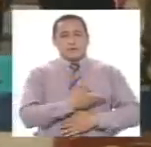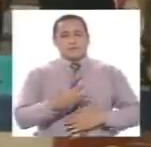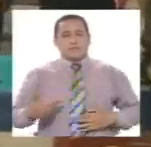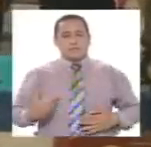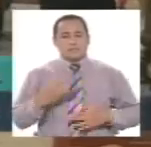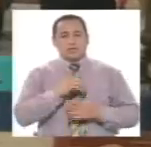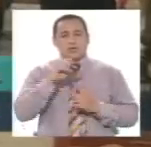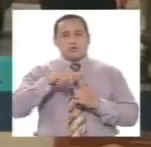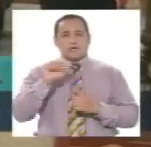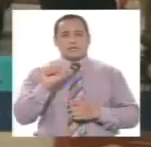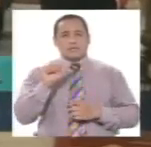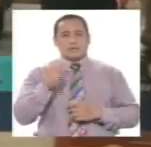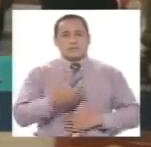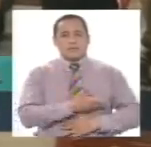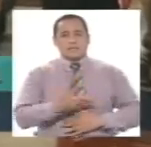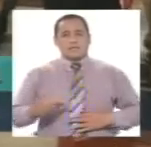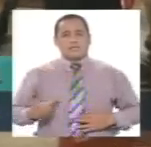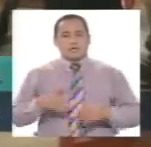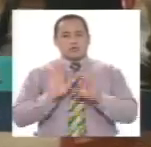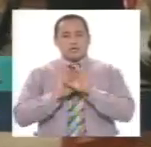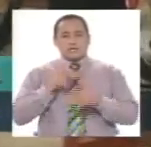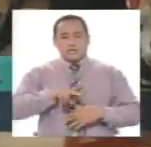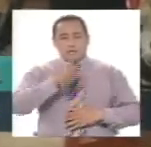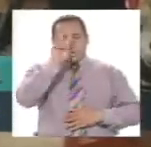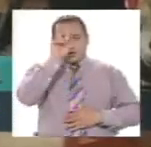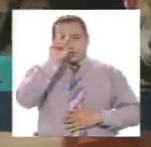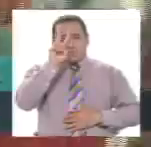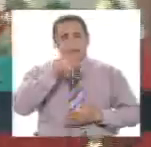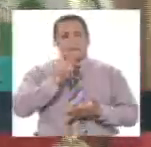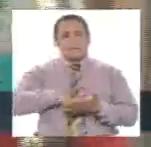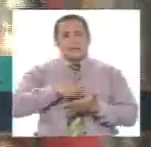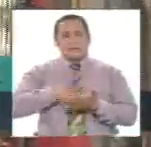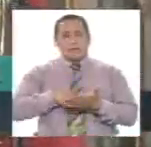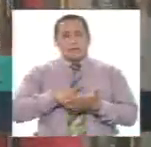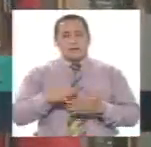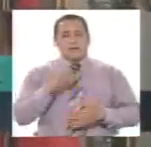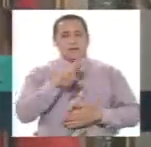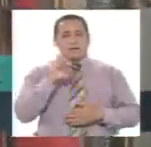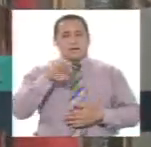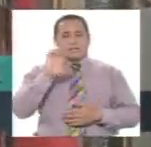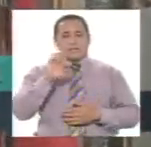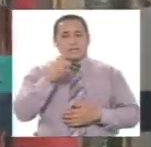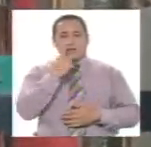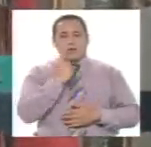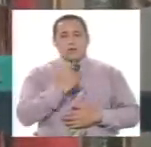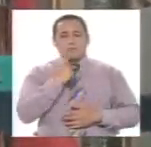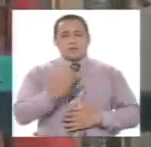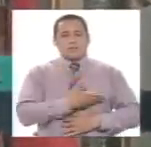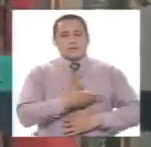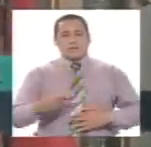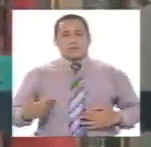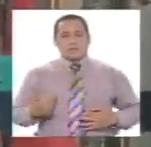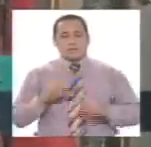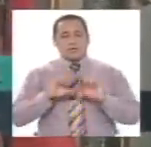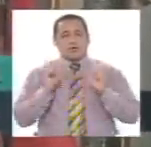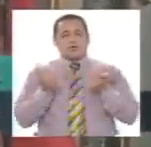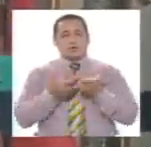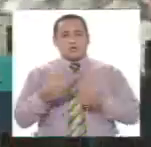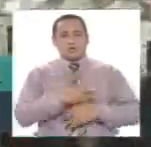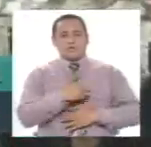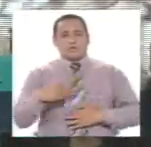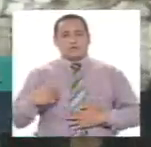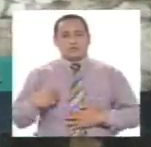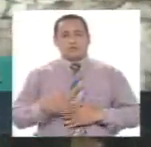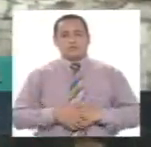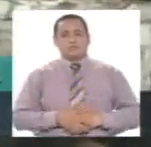Ollanta Humala Tasso, presidente constitucional de la República. Rúbrica René Cornejo Díaz, presidente del Consejo de